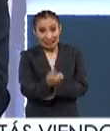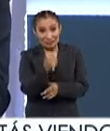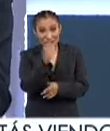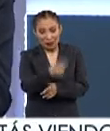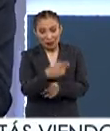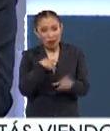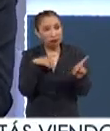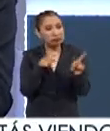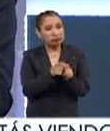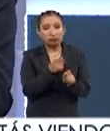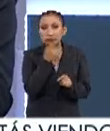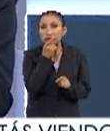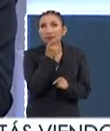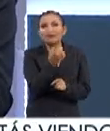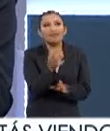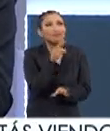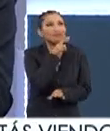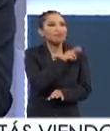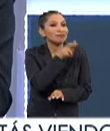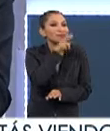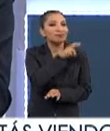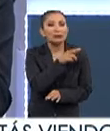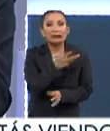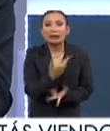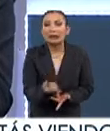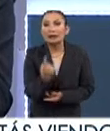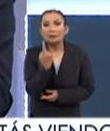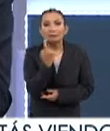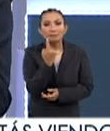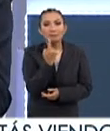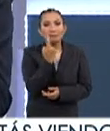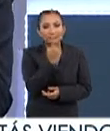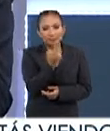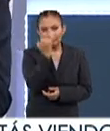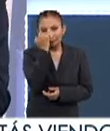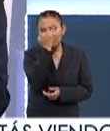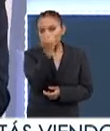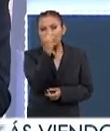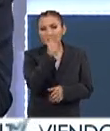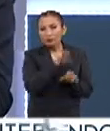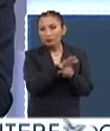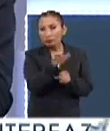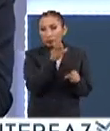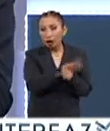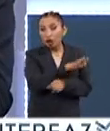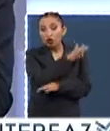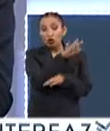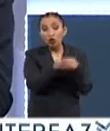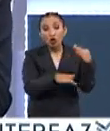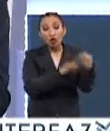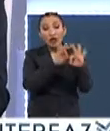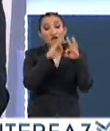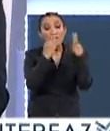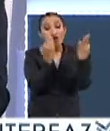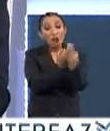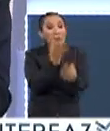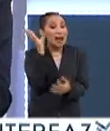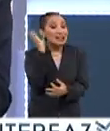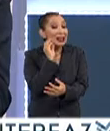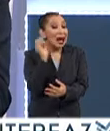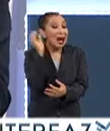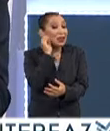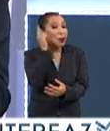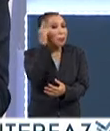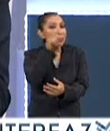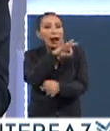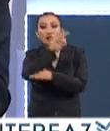se resume, diría yo, en una idea que es todas las formas de la radio